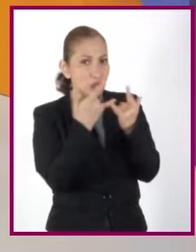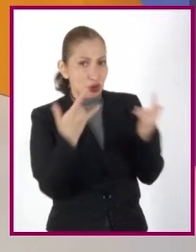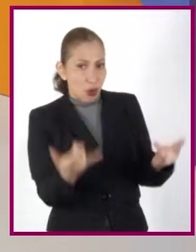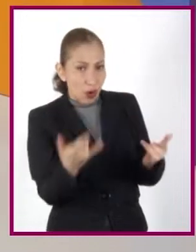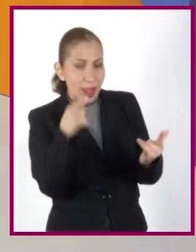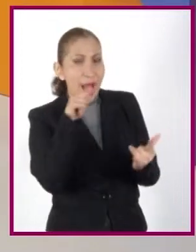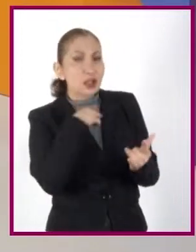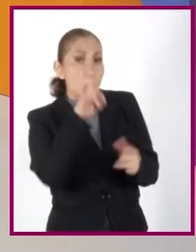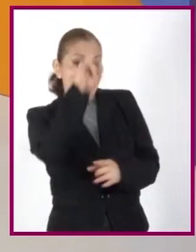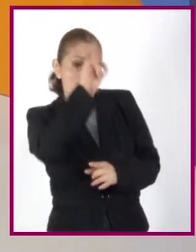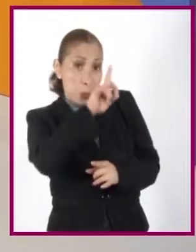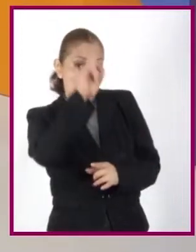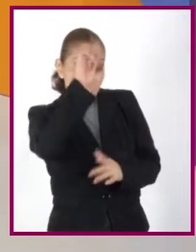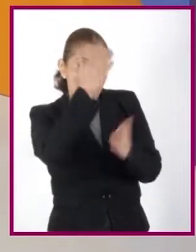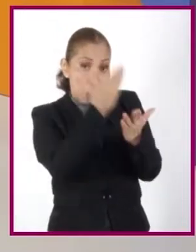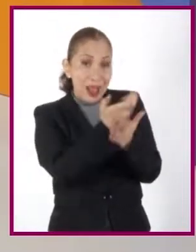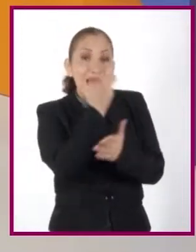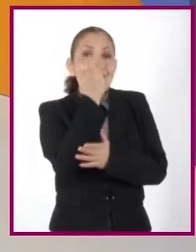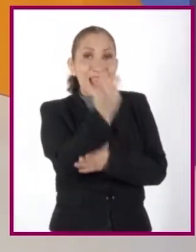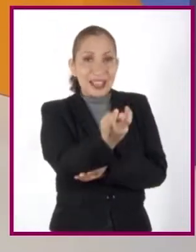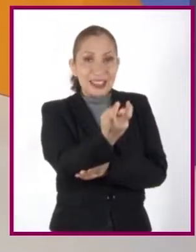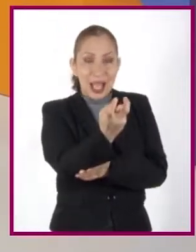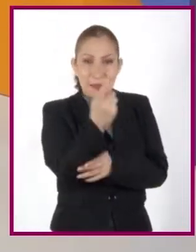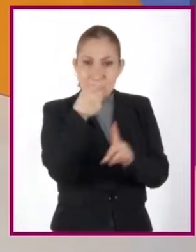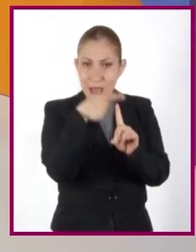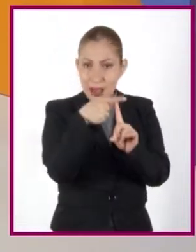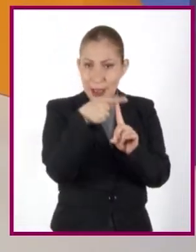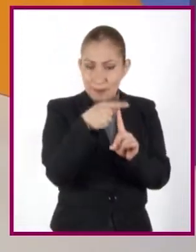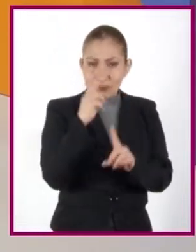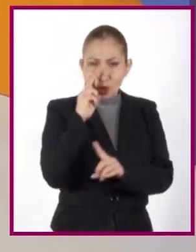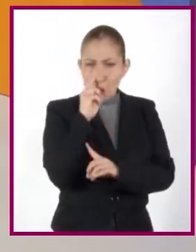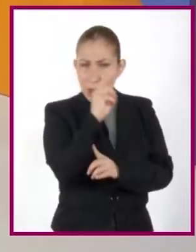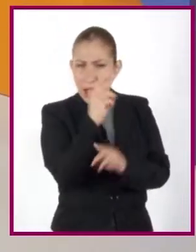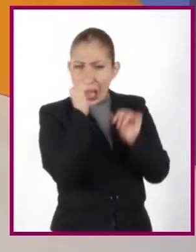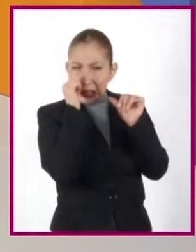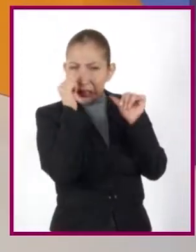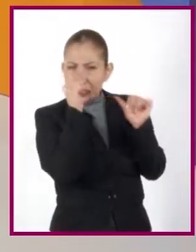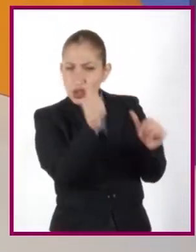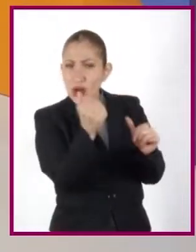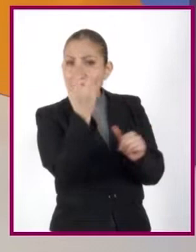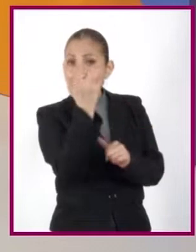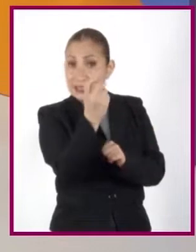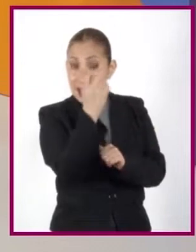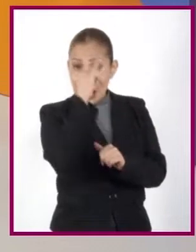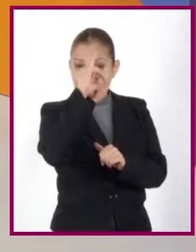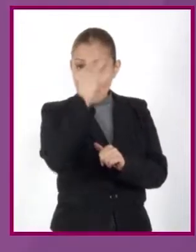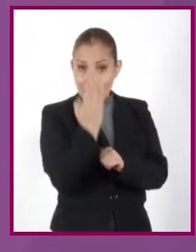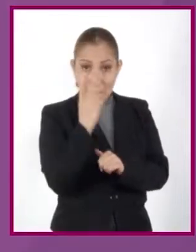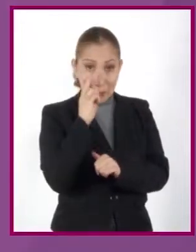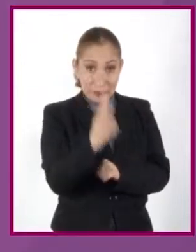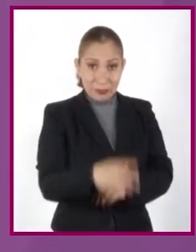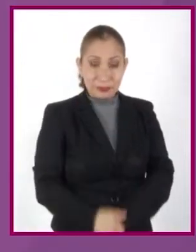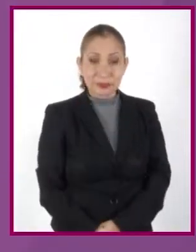históricos, les propondremos el siguiente reto. Observen con atención las siguientes imágenes.